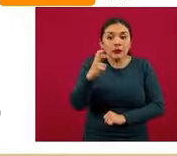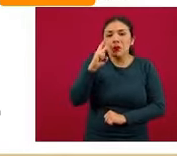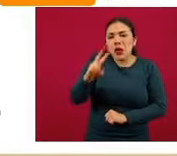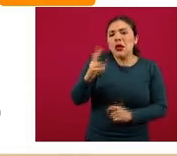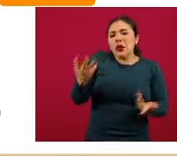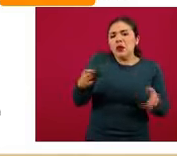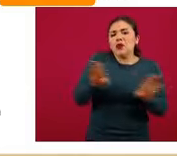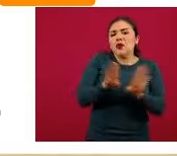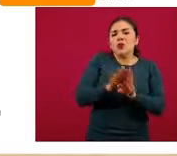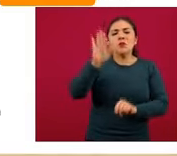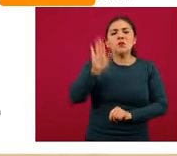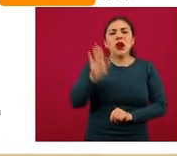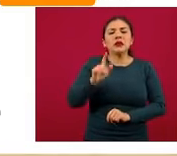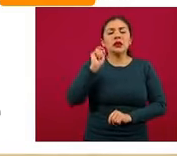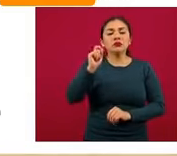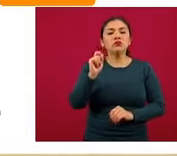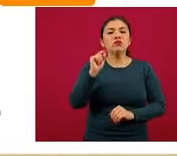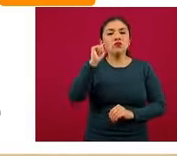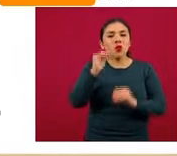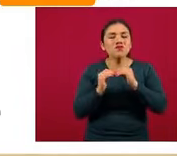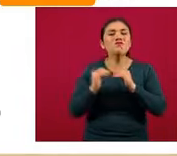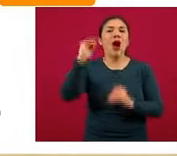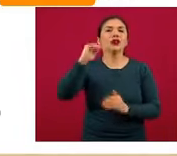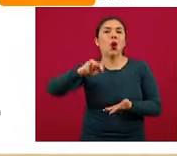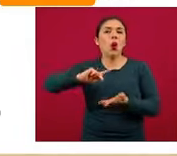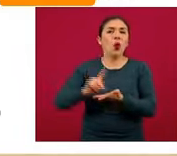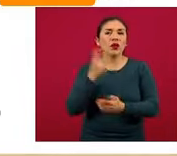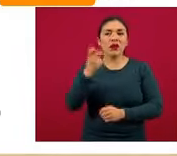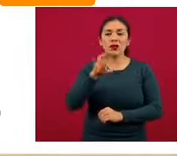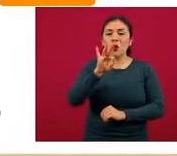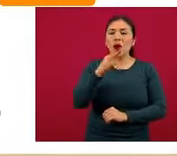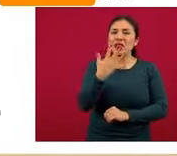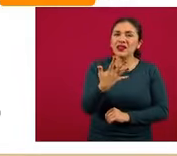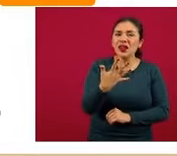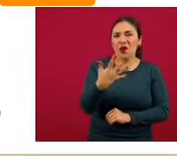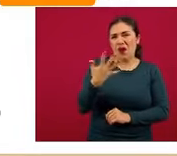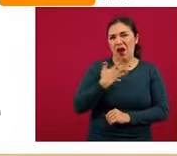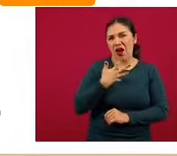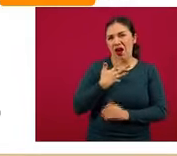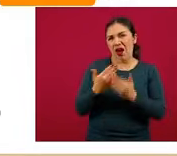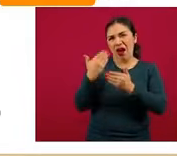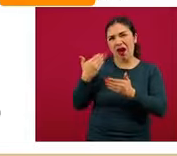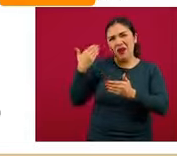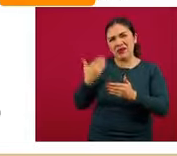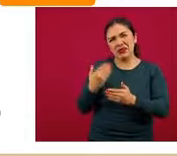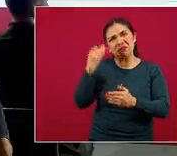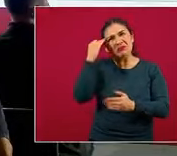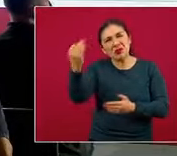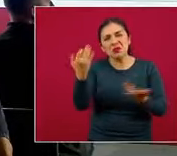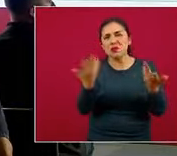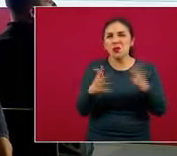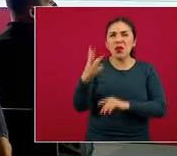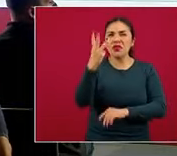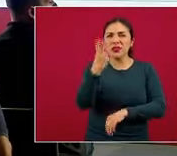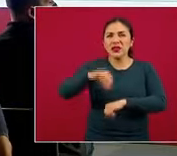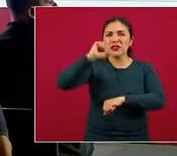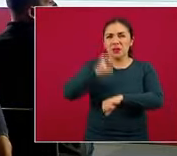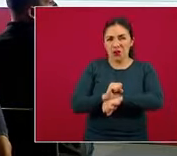como un decremento nuevamente de ese 45 que en su momento tuvimos durante prácticamente 3